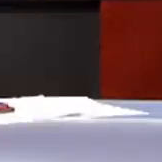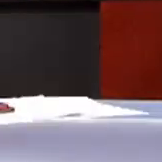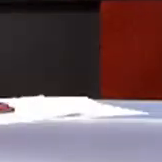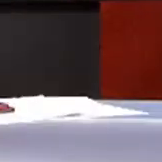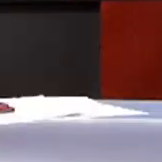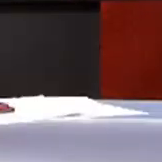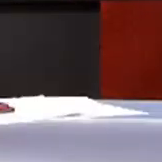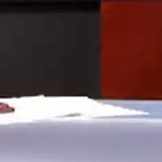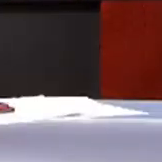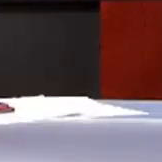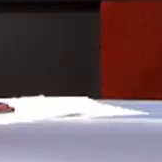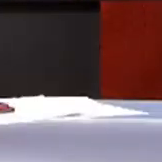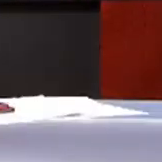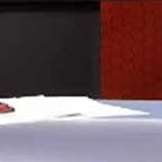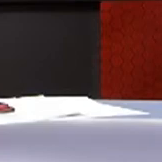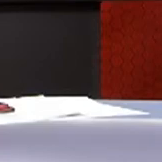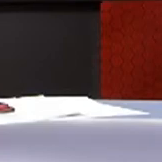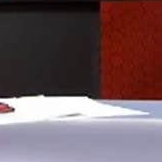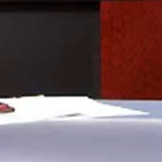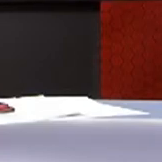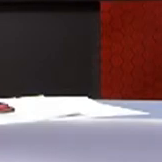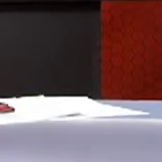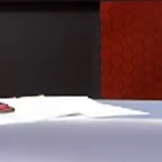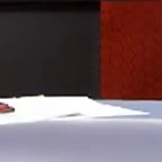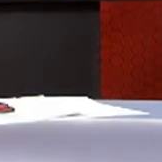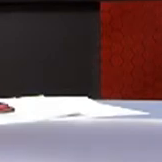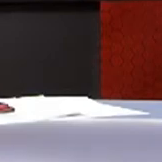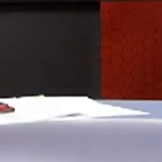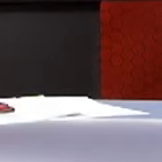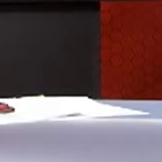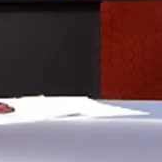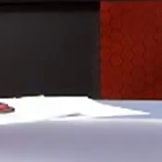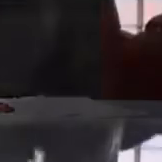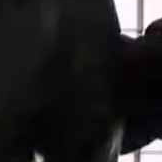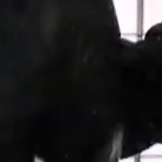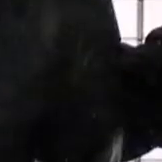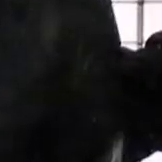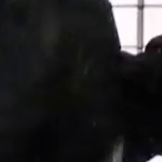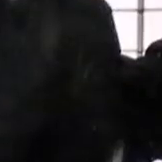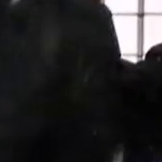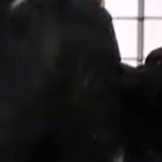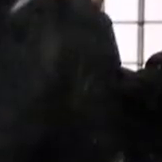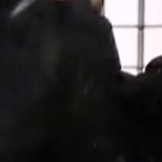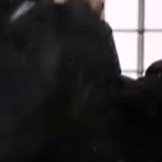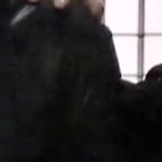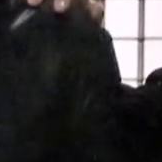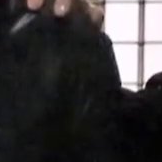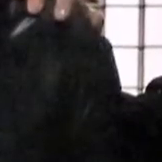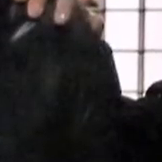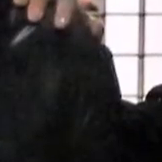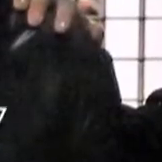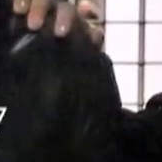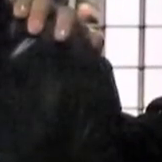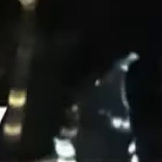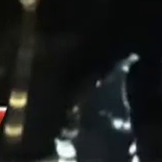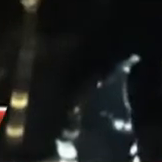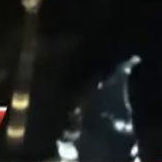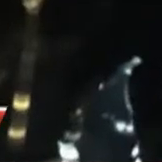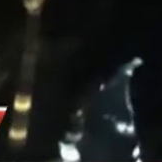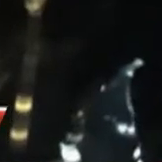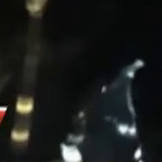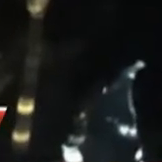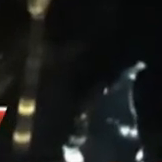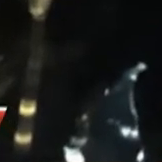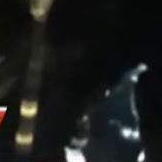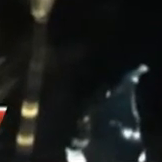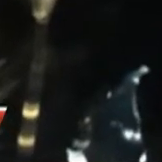La defensa de Víctor Manuel Félix, alias el Vic, presunto operador de los hijos del Chapo Guzmán, tramitó dos amparos para que este no sea trasladado a